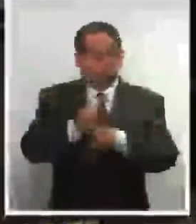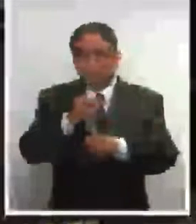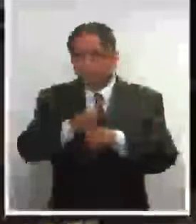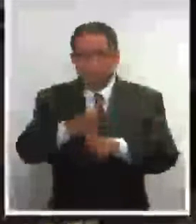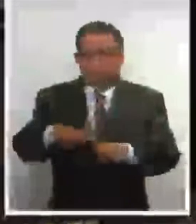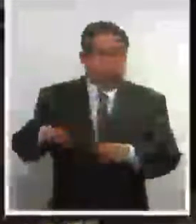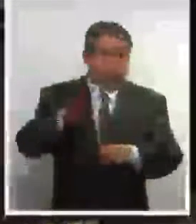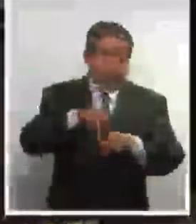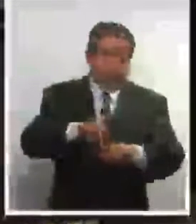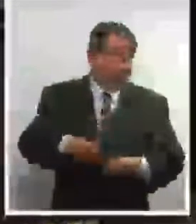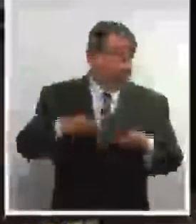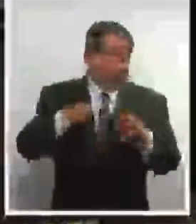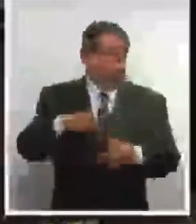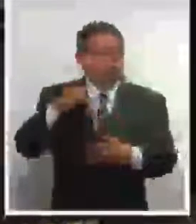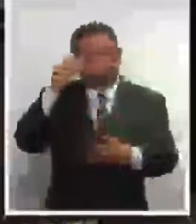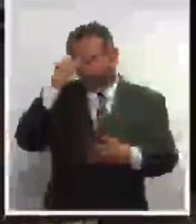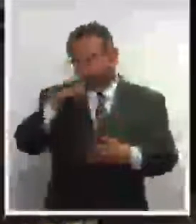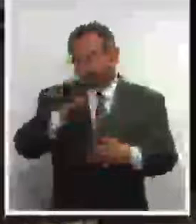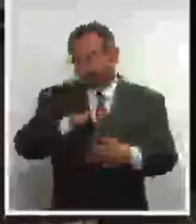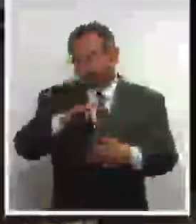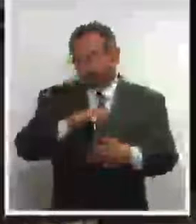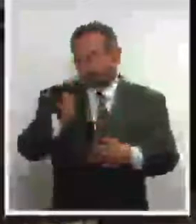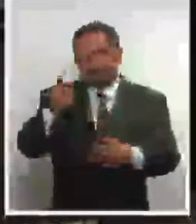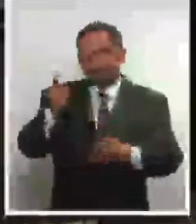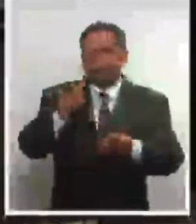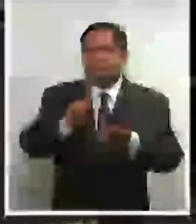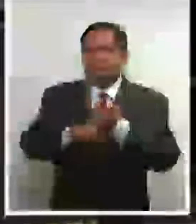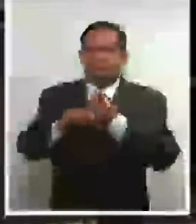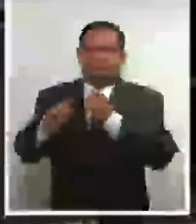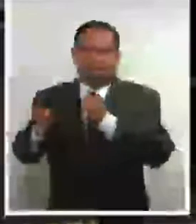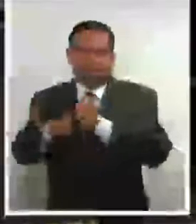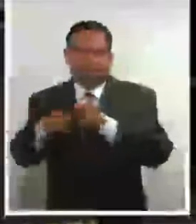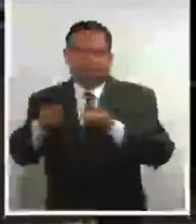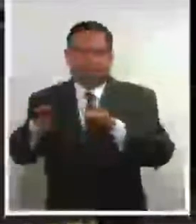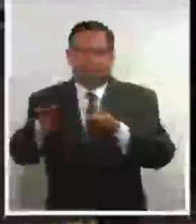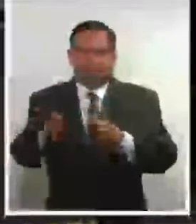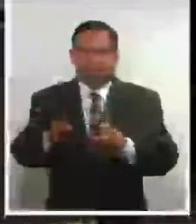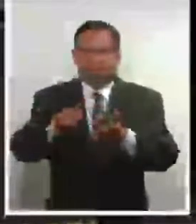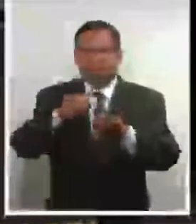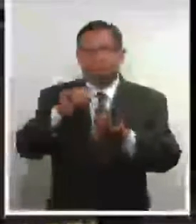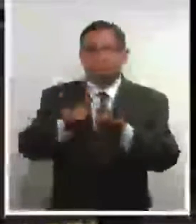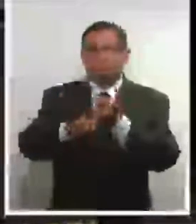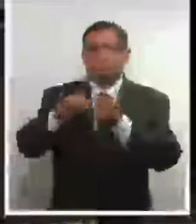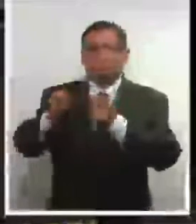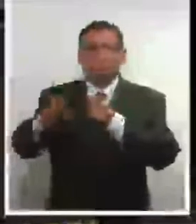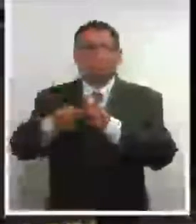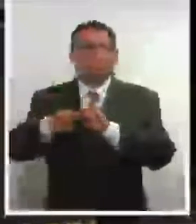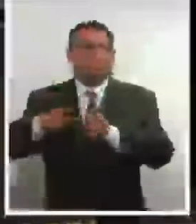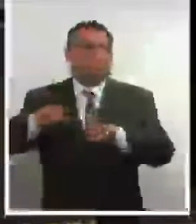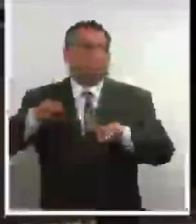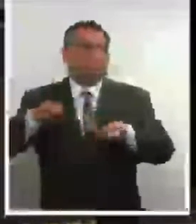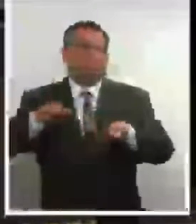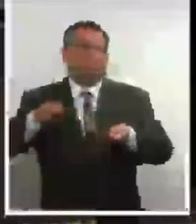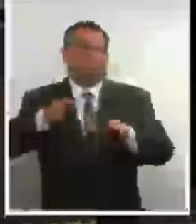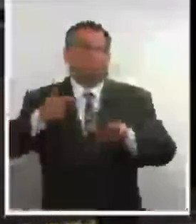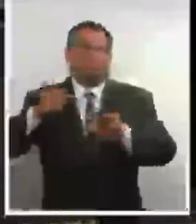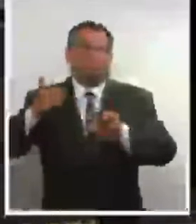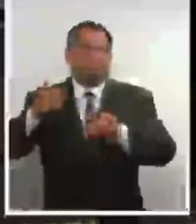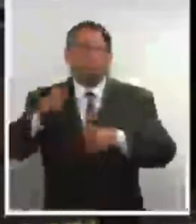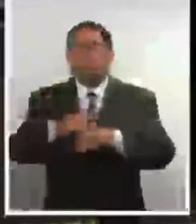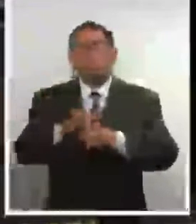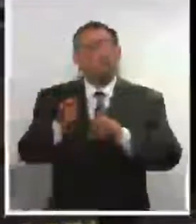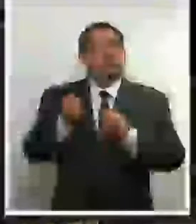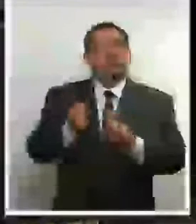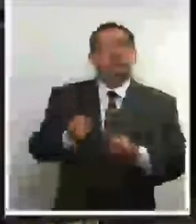vivir, sabemos que hay poderes, los llamados poderes fácticos, que tienen más